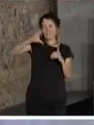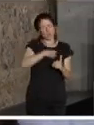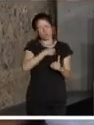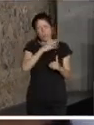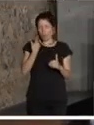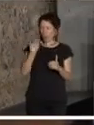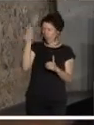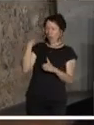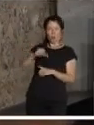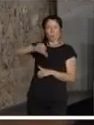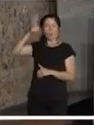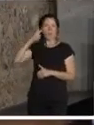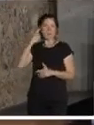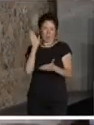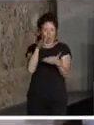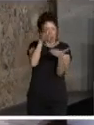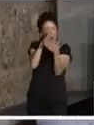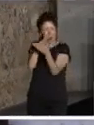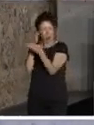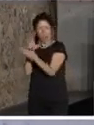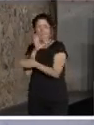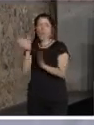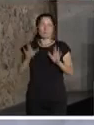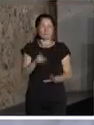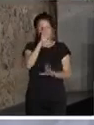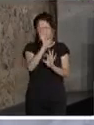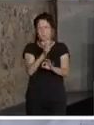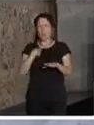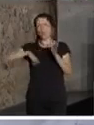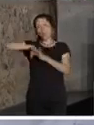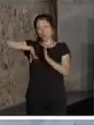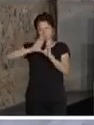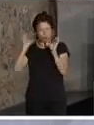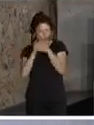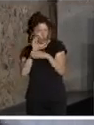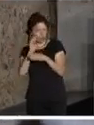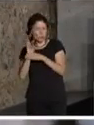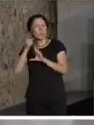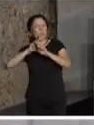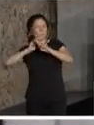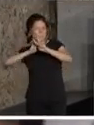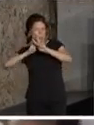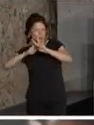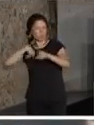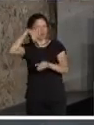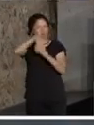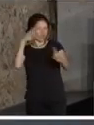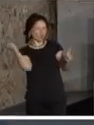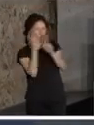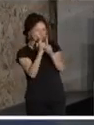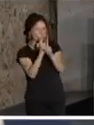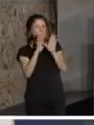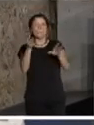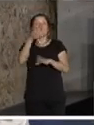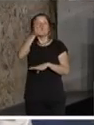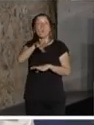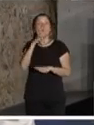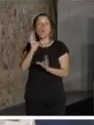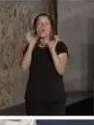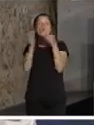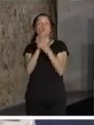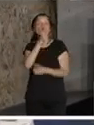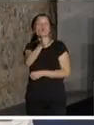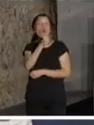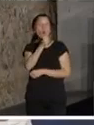aprobado a pesar de los impedimentos por supuesto de la derecha del partido popular y vox que votaron en contra pero también del